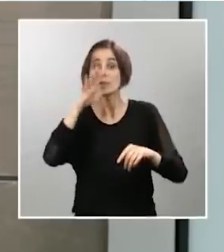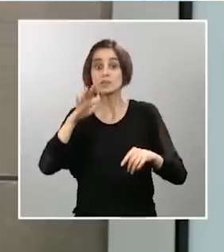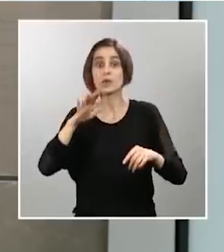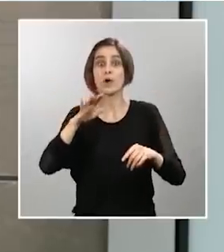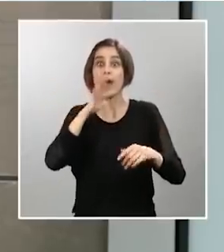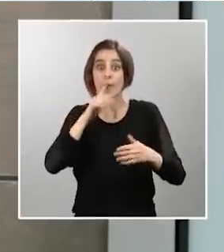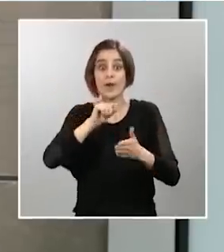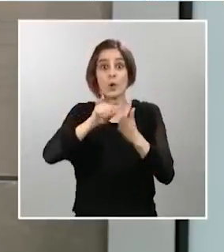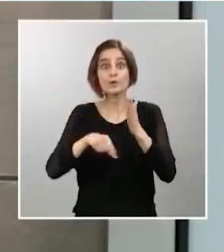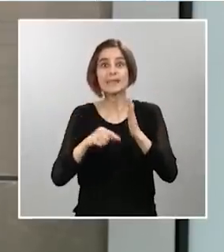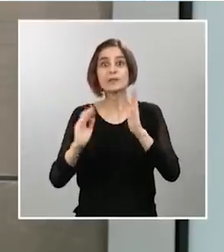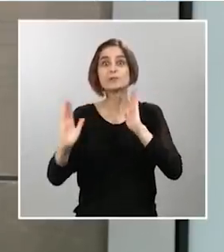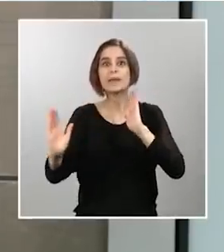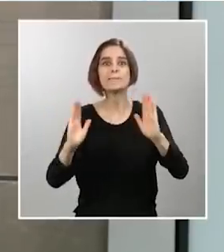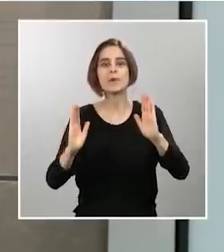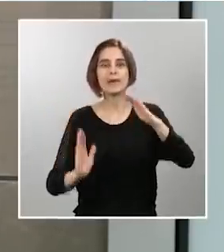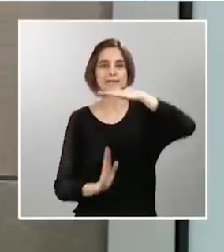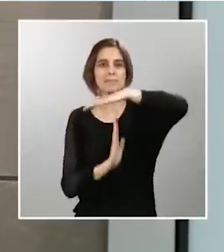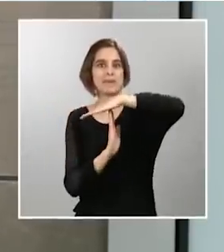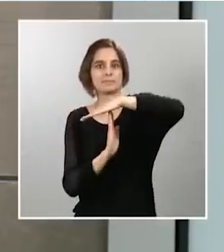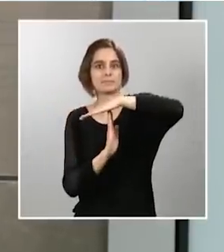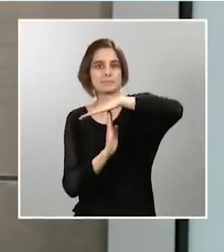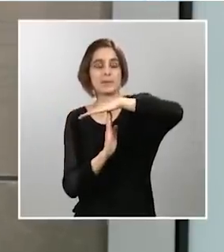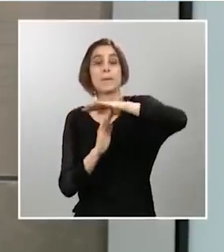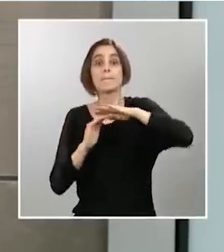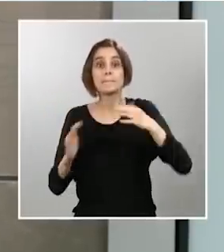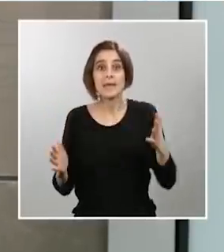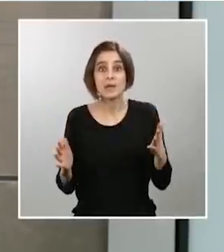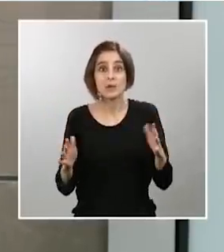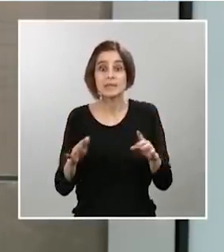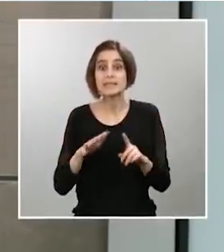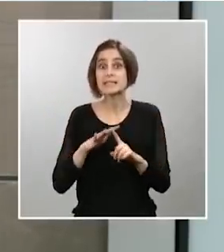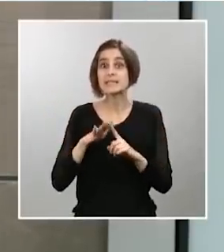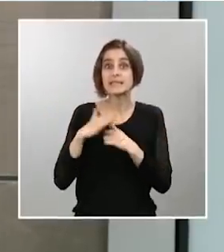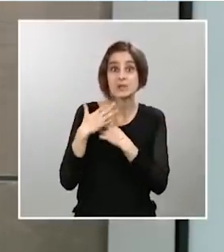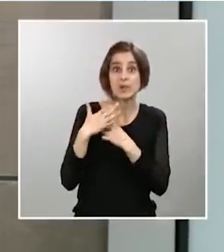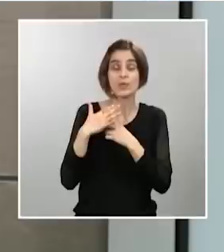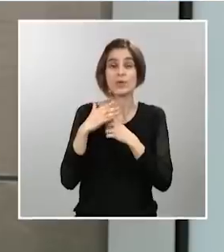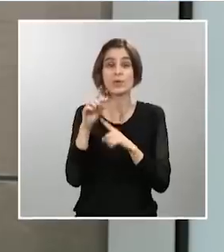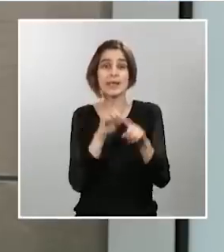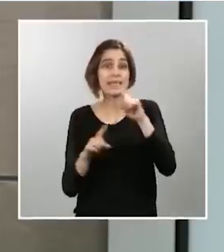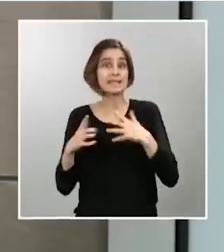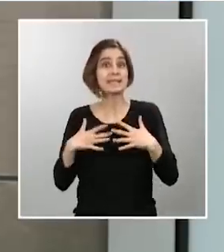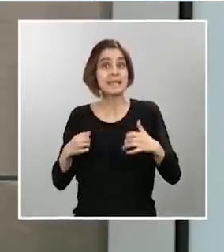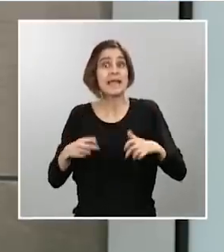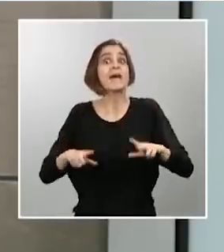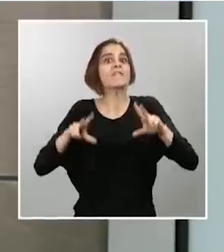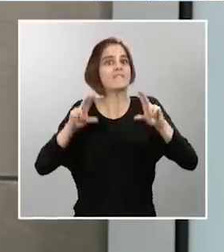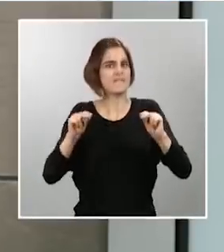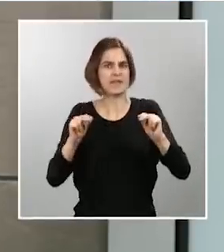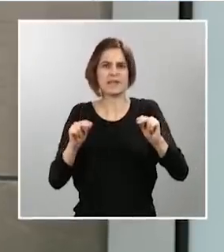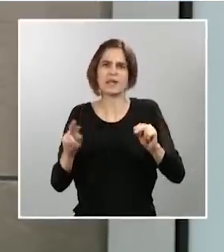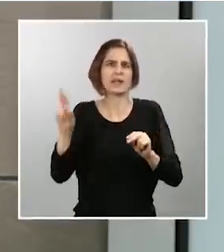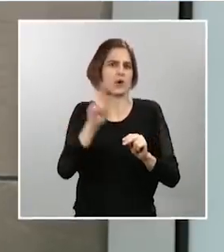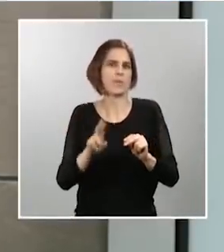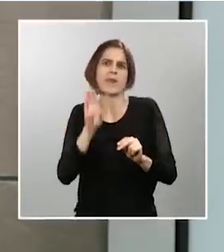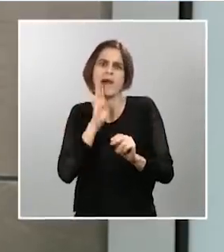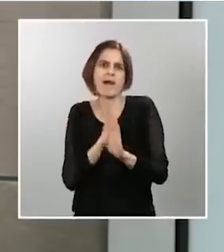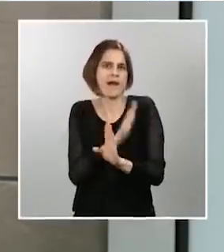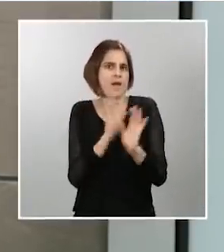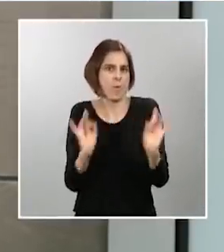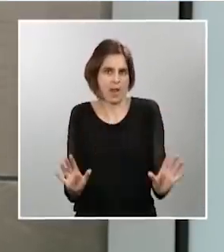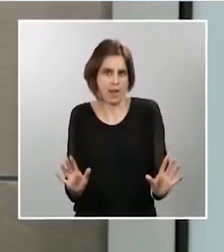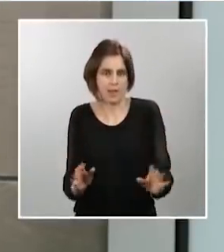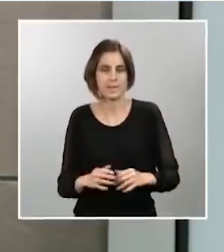confinamiento se prolonga en el tiempo, si en lugar de 2 meses vamos a 3 meses o el desconfinamiento acaba siendo acaba